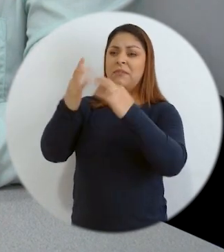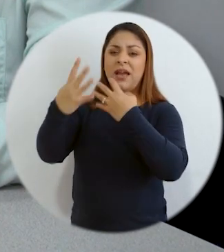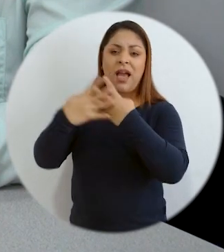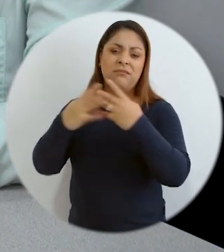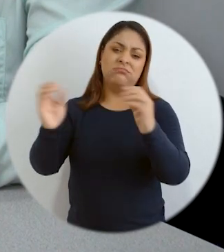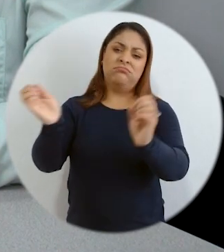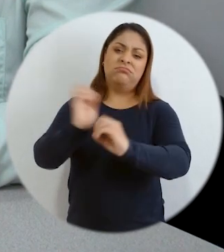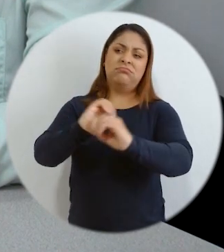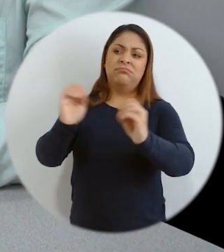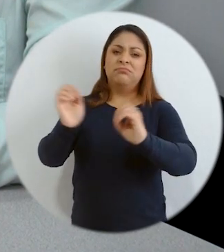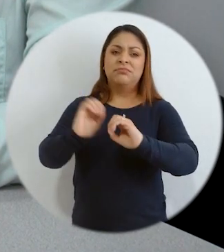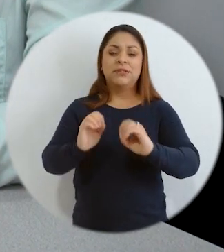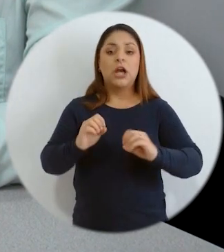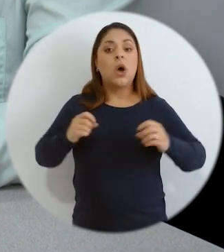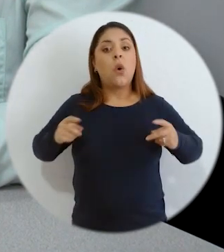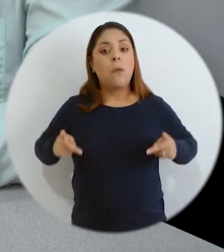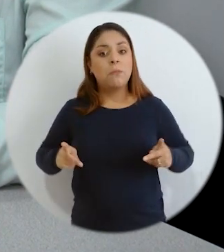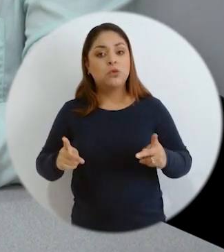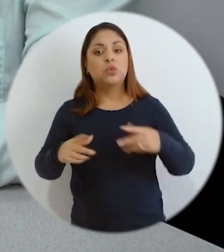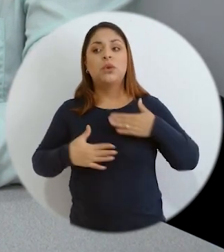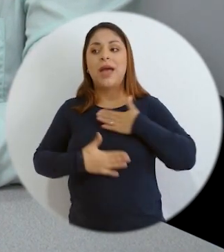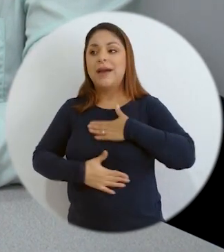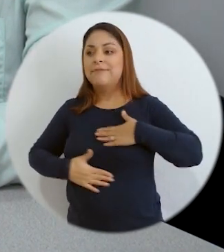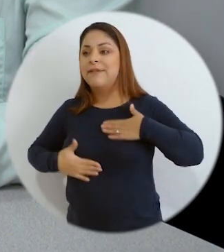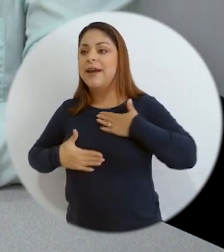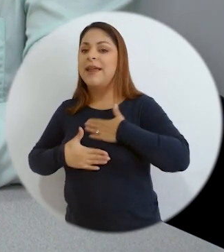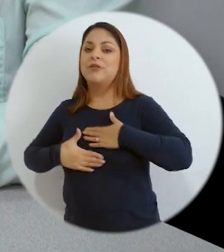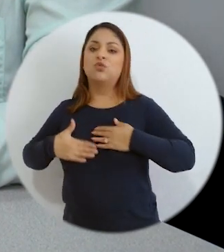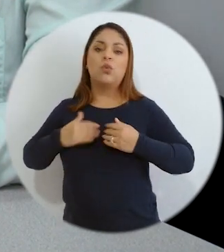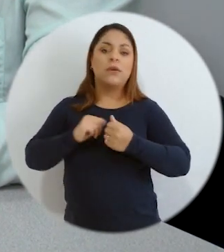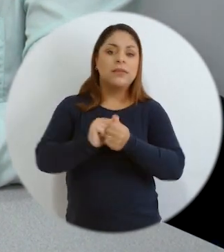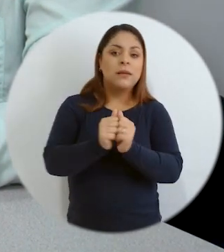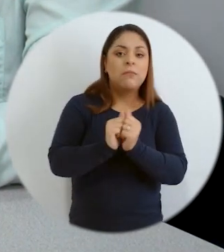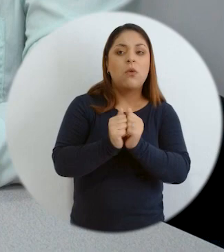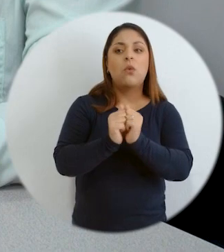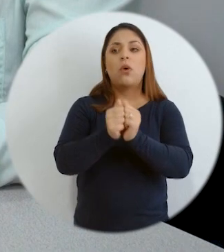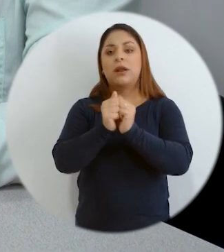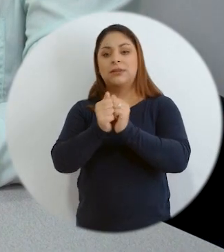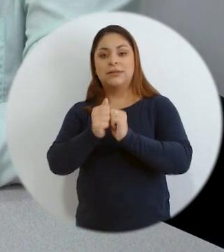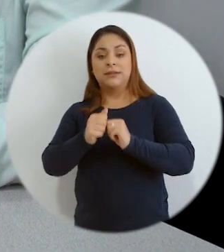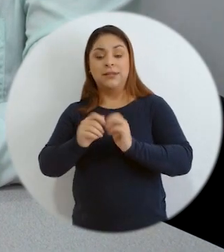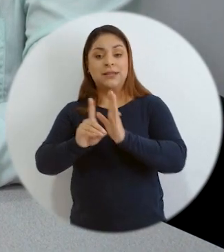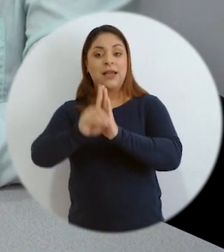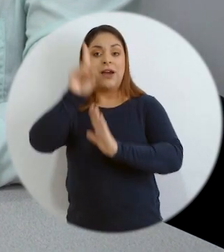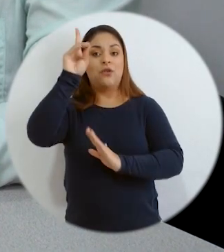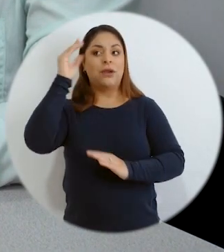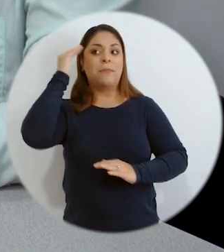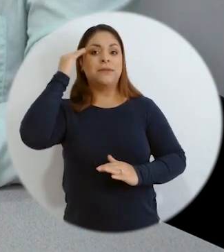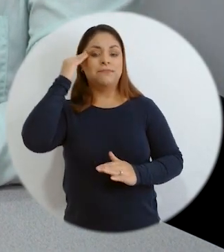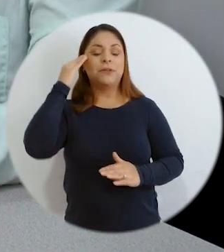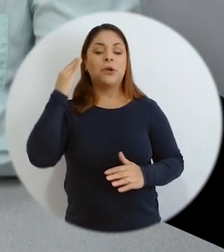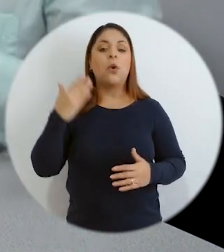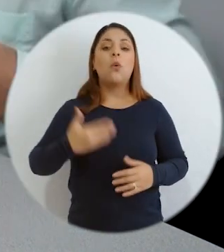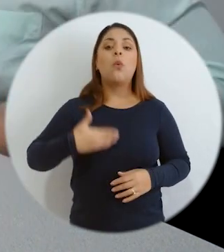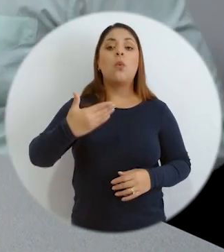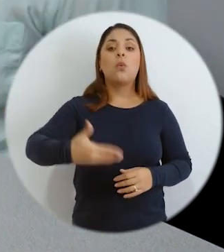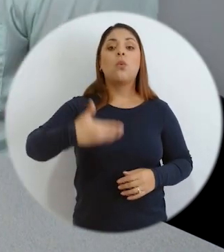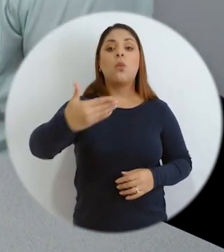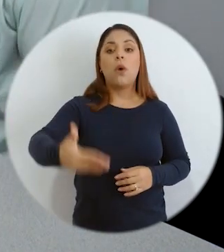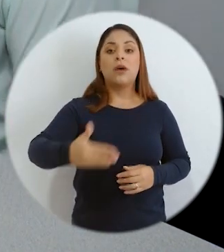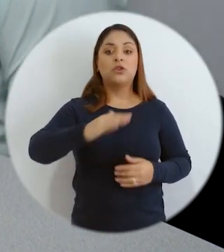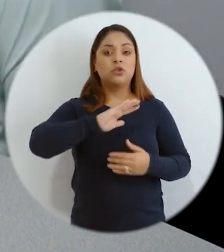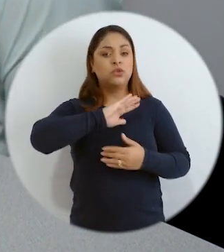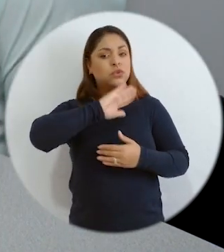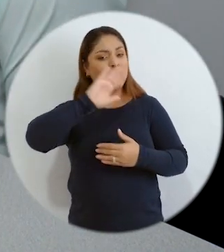personas cercanas encarceladas, el que tengas oportunidades de recreación, deporte y desarrollo de tus capacidades. Cuentas y entonces, cuentos.